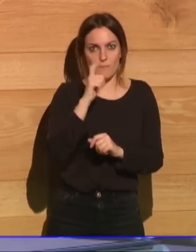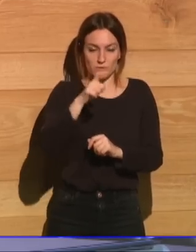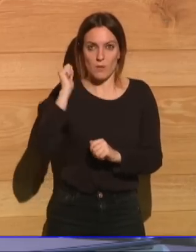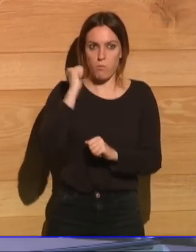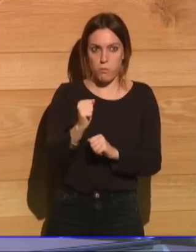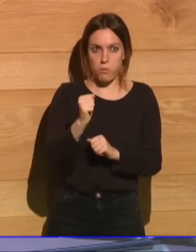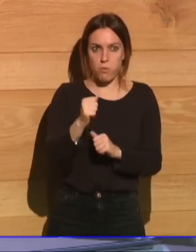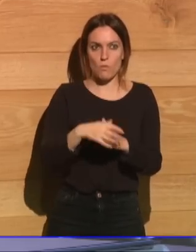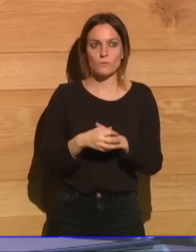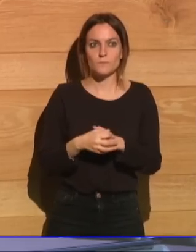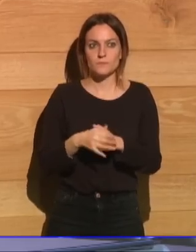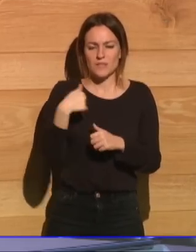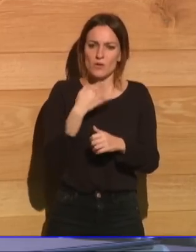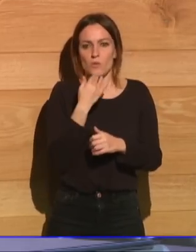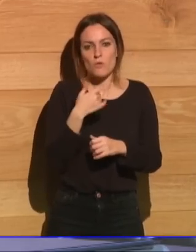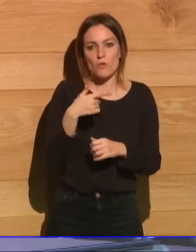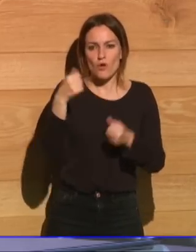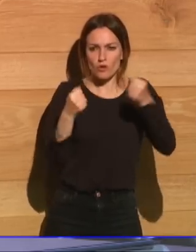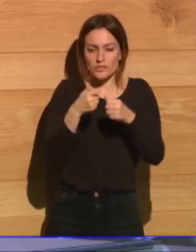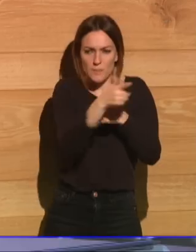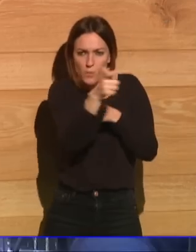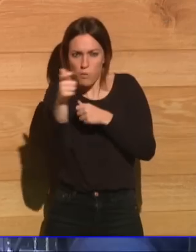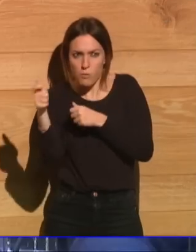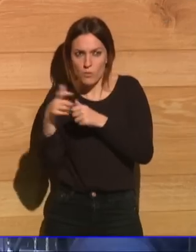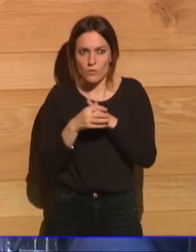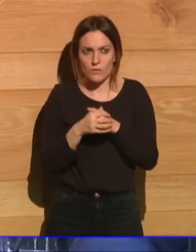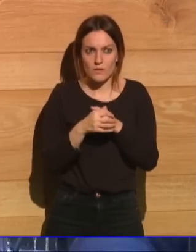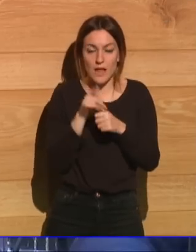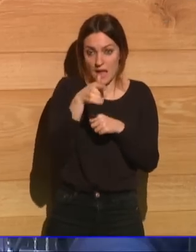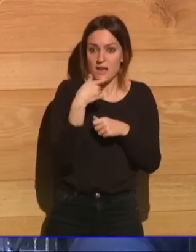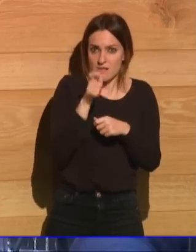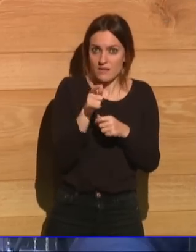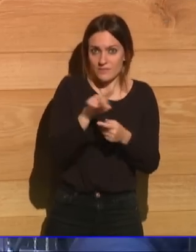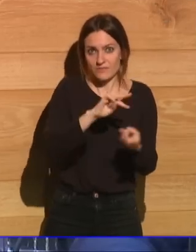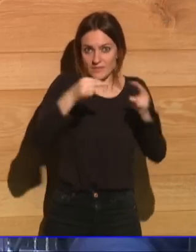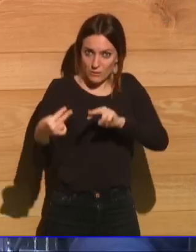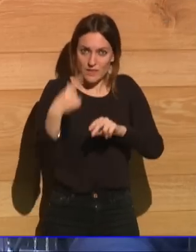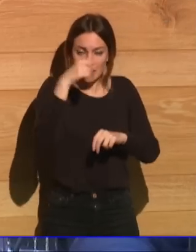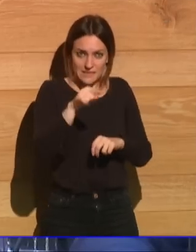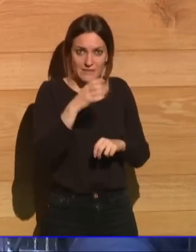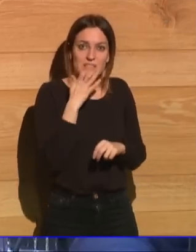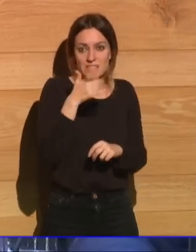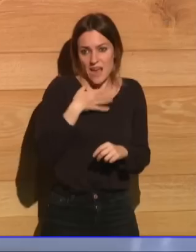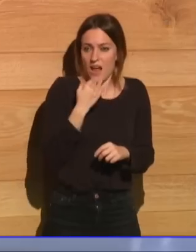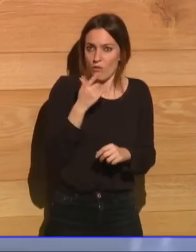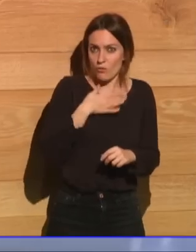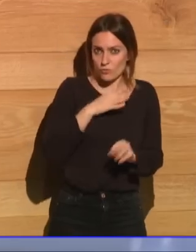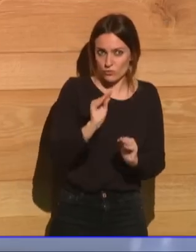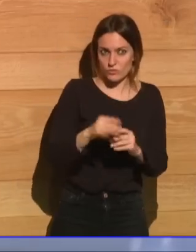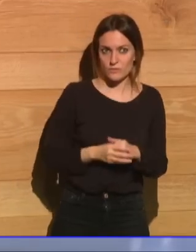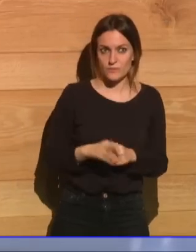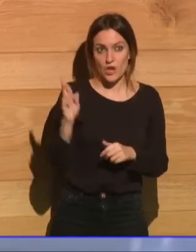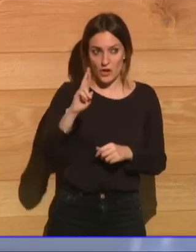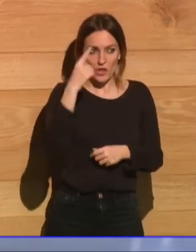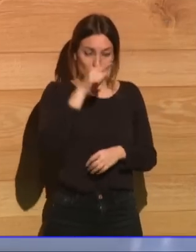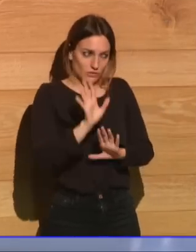driving, ¿no? Famoso, que es el disparar desde el coche. Ah, mira, tú sí sabes traducir cuando es lo tuyo, ¿no? ¿Ves? Bueno, Rodrigo más Pupilov que.